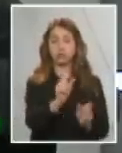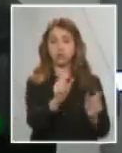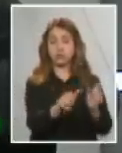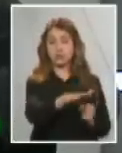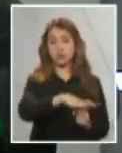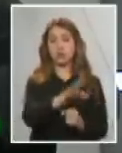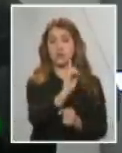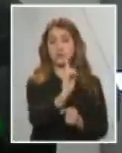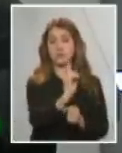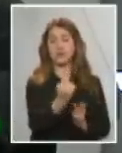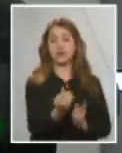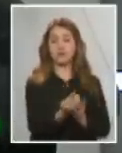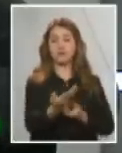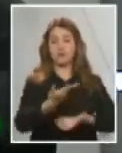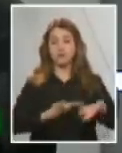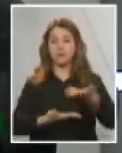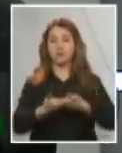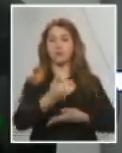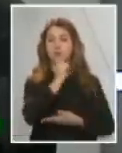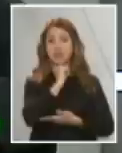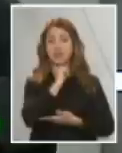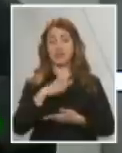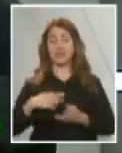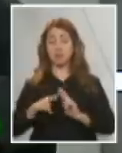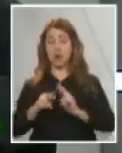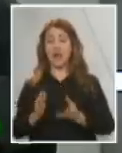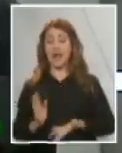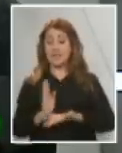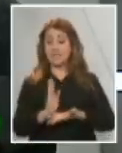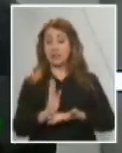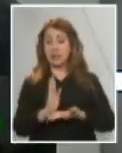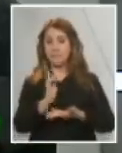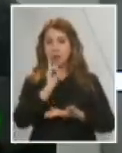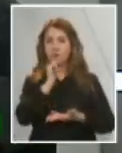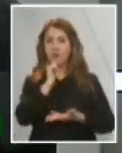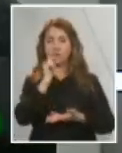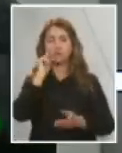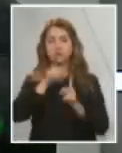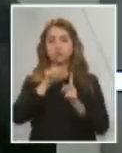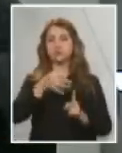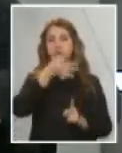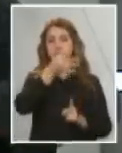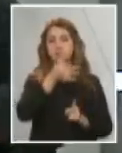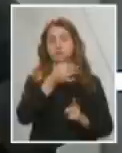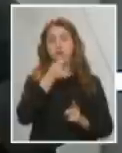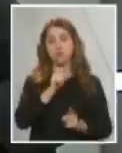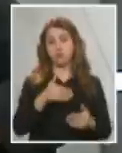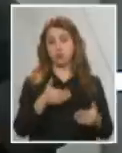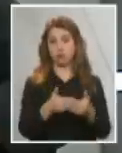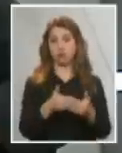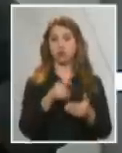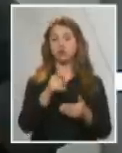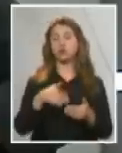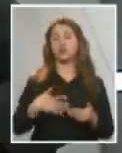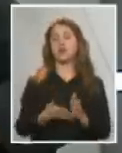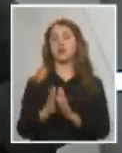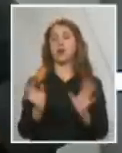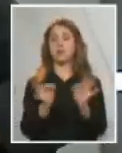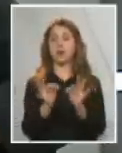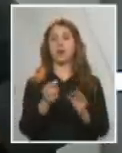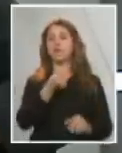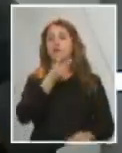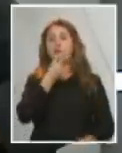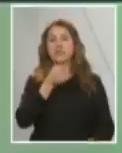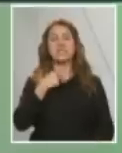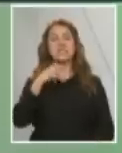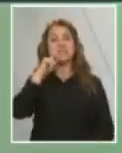de alguna manera lo que nos faltaba. O sea, lo íbamos a hacer, pero no lo teníamos proyectado para hacerlo tan pronto. Y si tú tuvieras que explicar en fácil uh-huh.